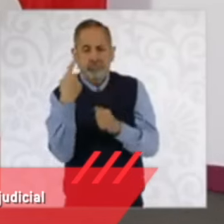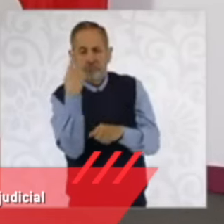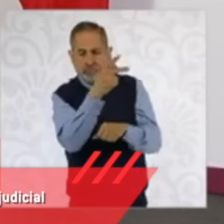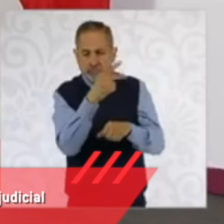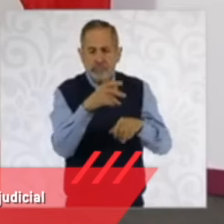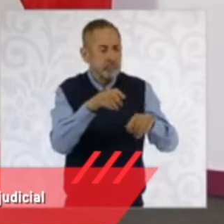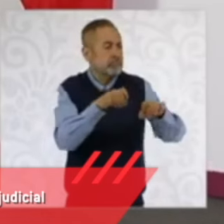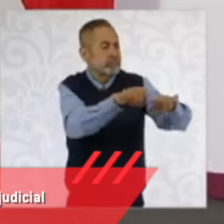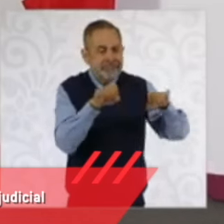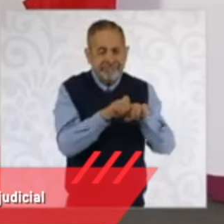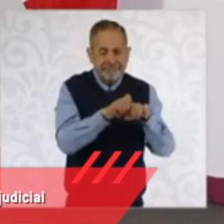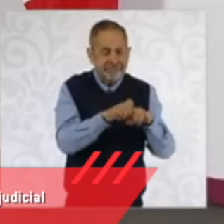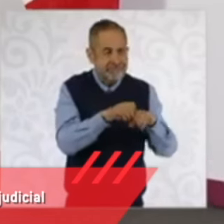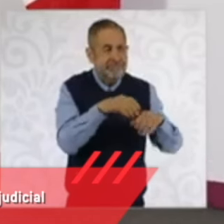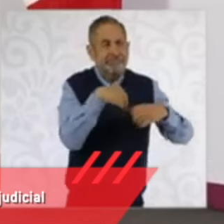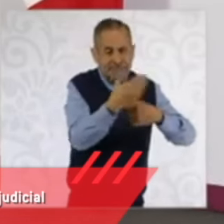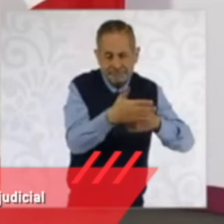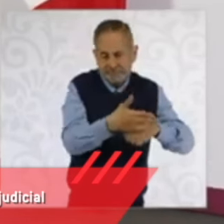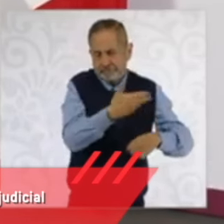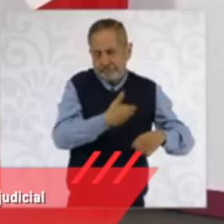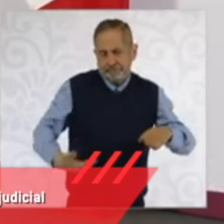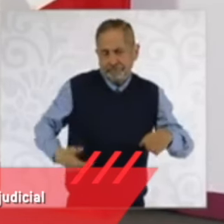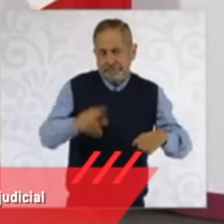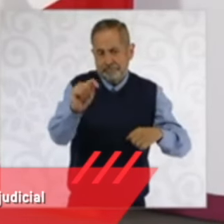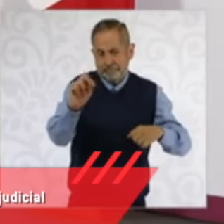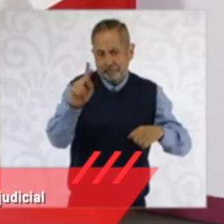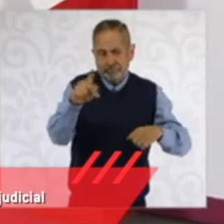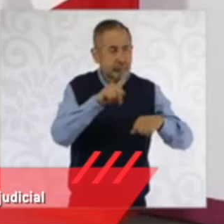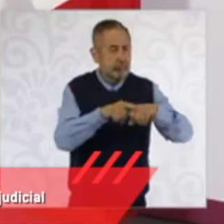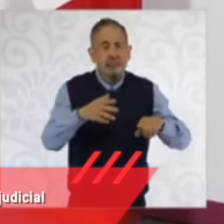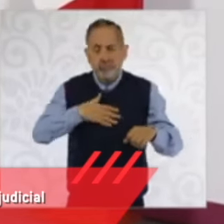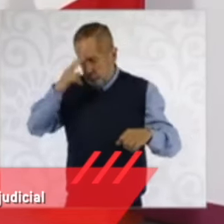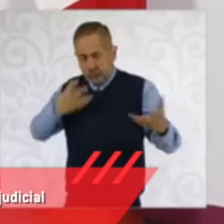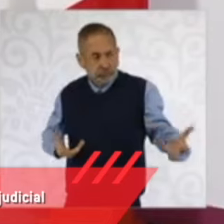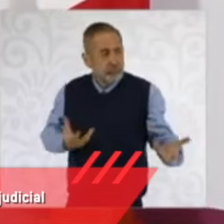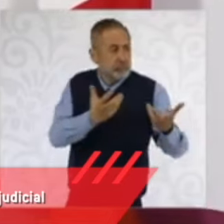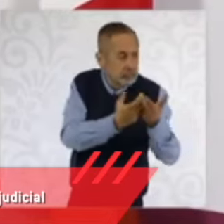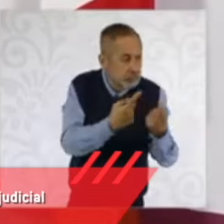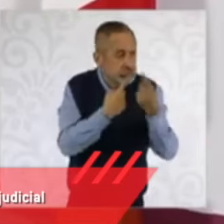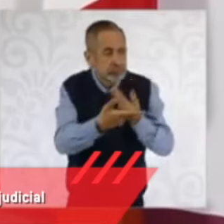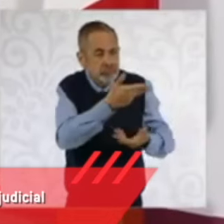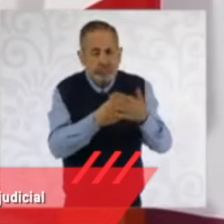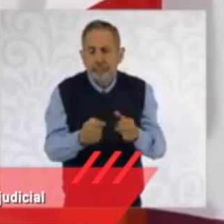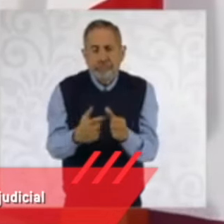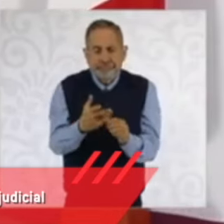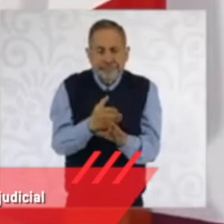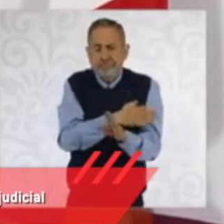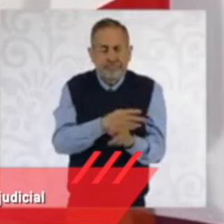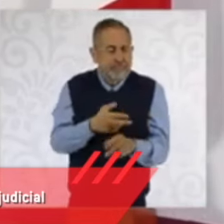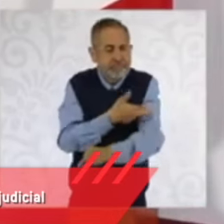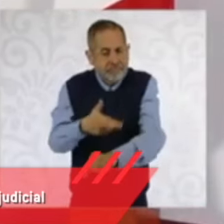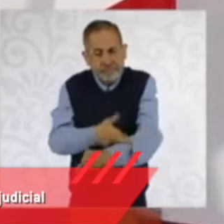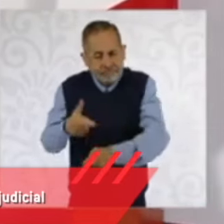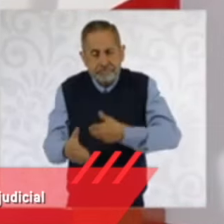ministros se pronunció en favor de la procedencia de las acciones analizadas sin embargo al no contarse con la votación calificada